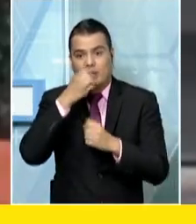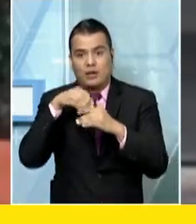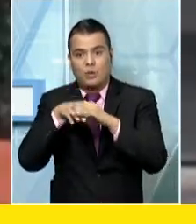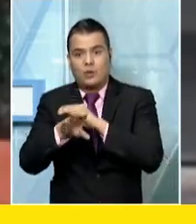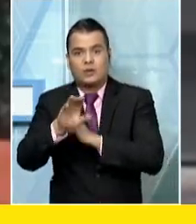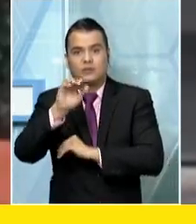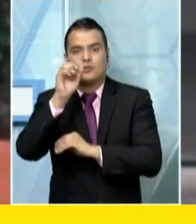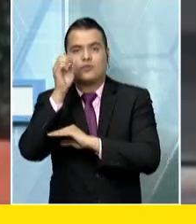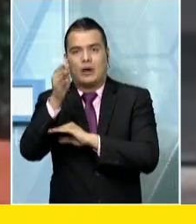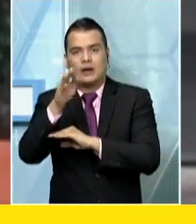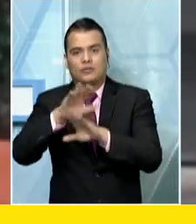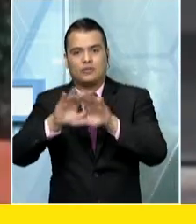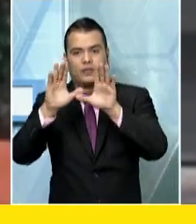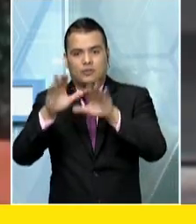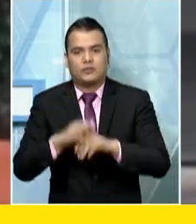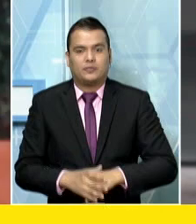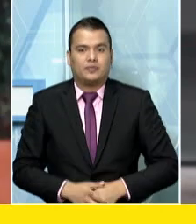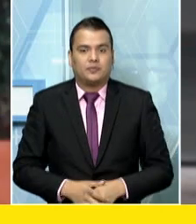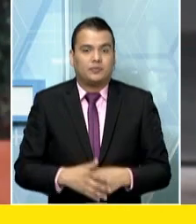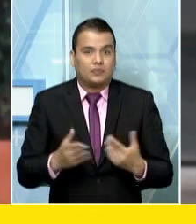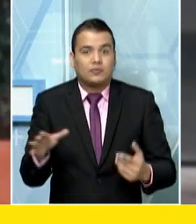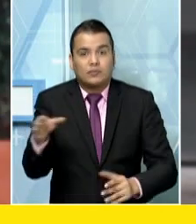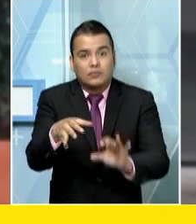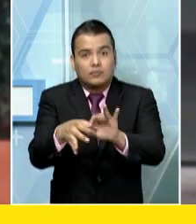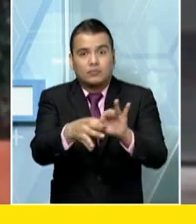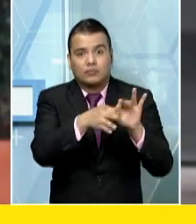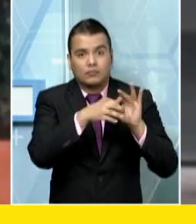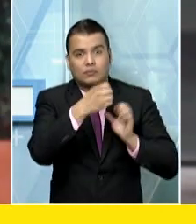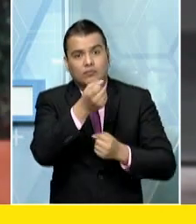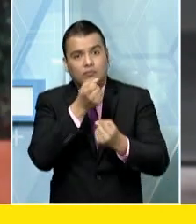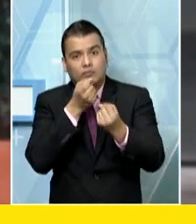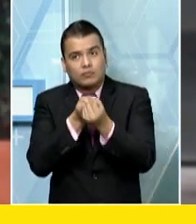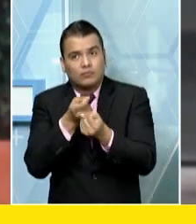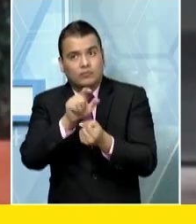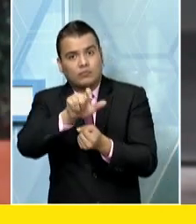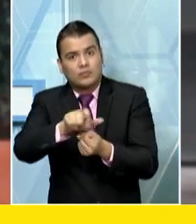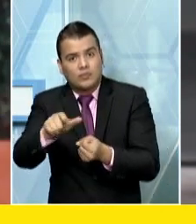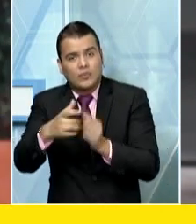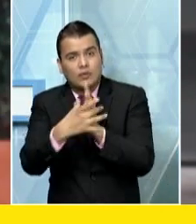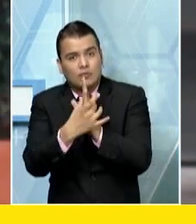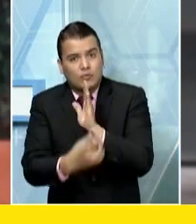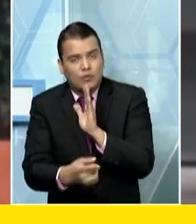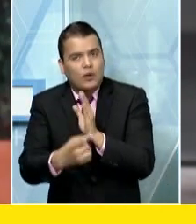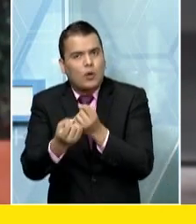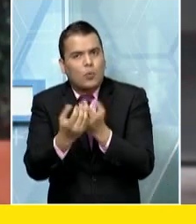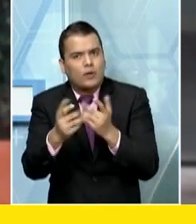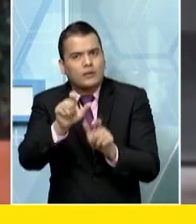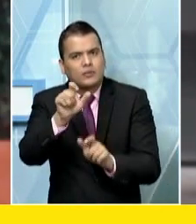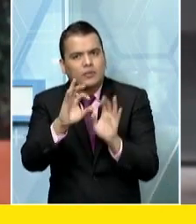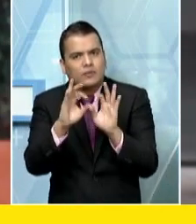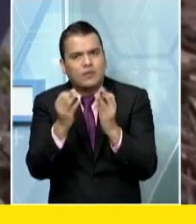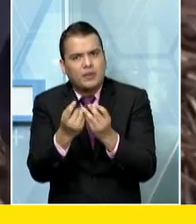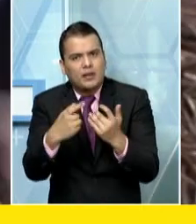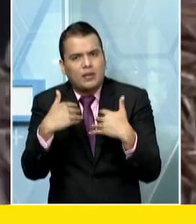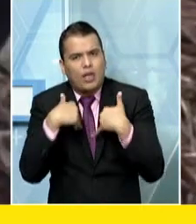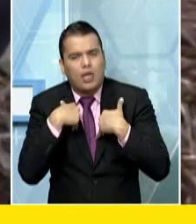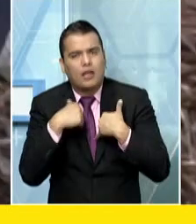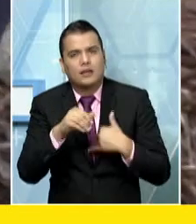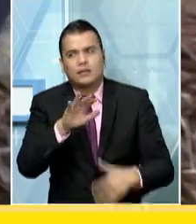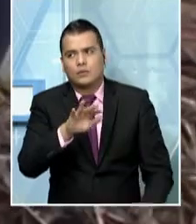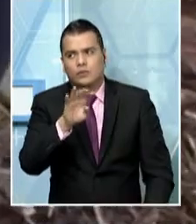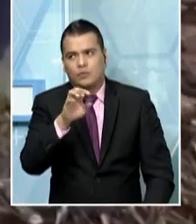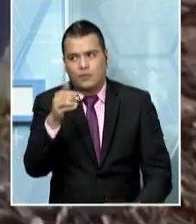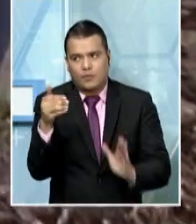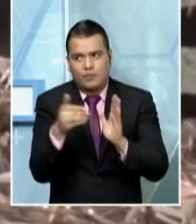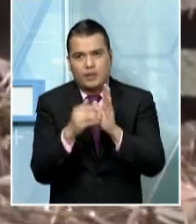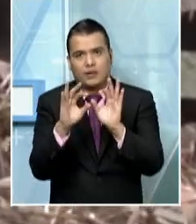de unirnos, hay mucha gente que la está pasando mal, más de 59 mil familias se han visto afectadas por la ola invernal en más de